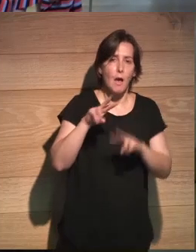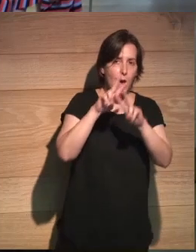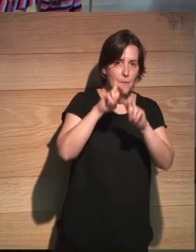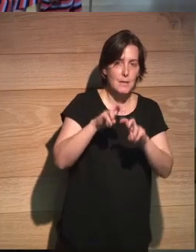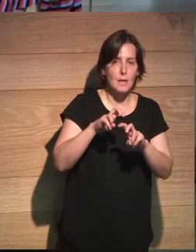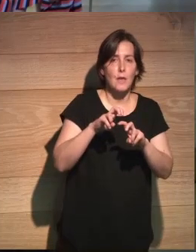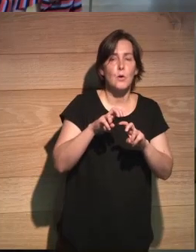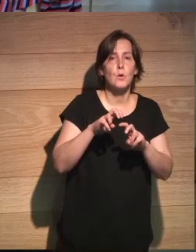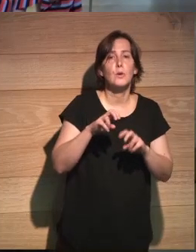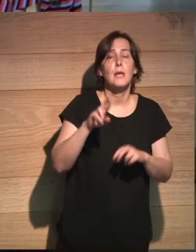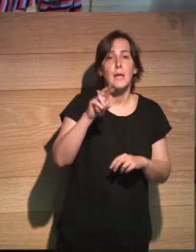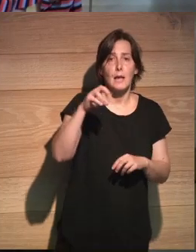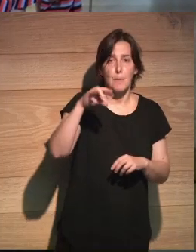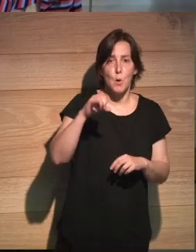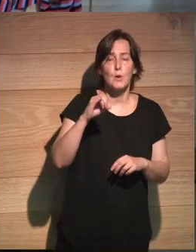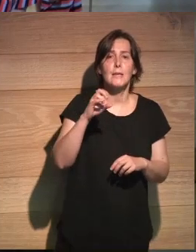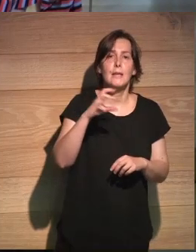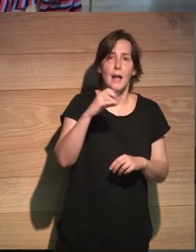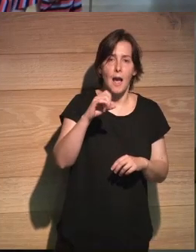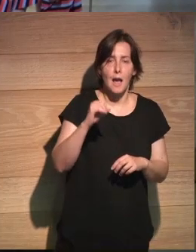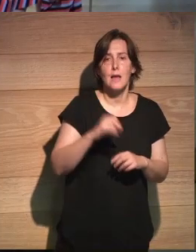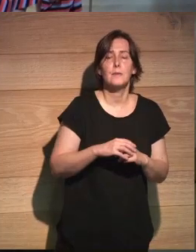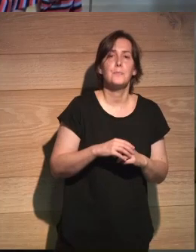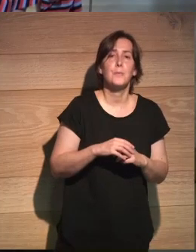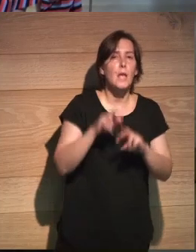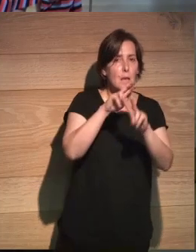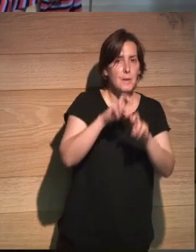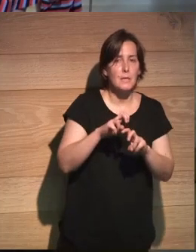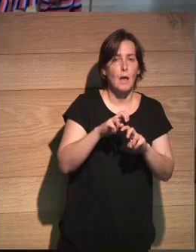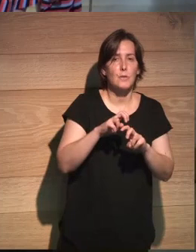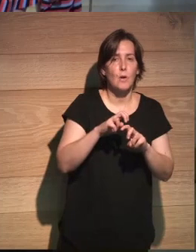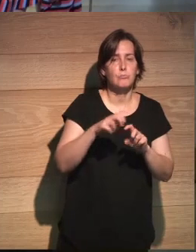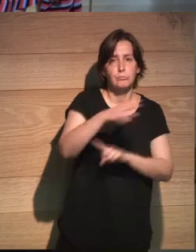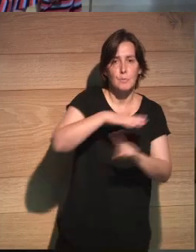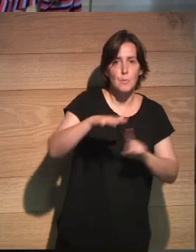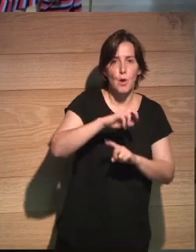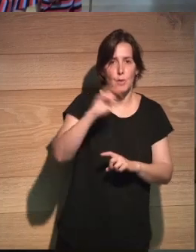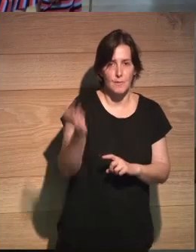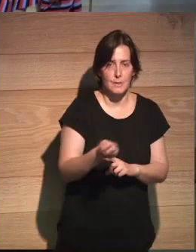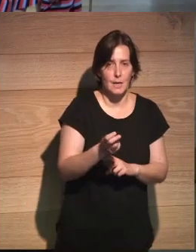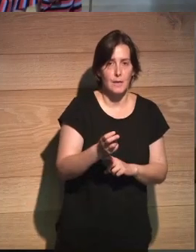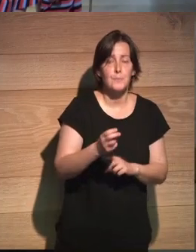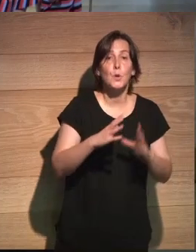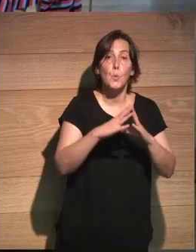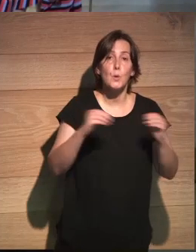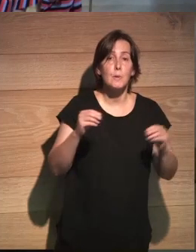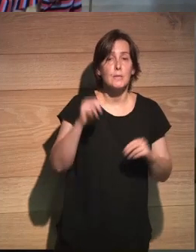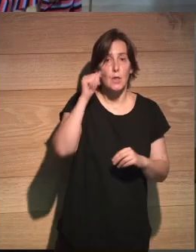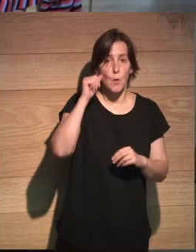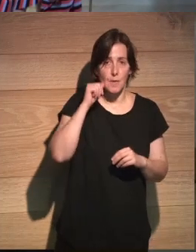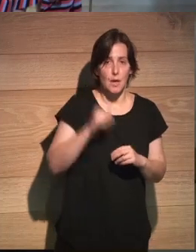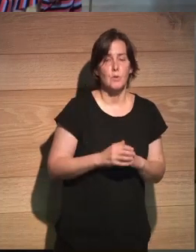investigador Ramón y Cajal, asociado a UMIB, Unidad Mixta de Investigación de Biodiversidad, Universidad Oviedo CSIC, Principado de